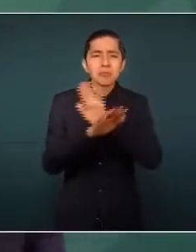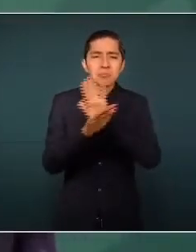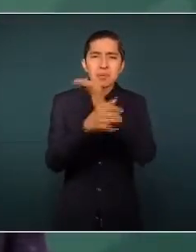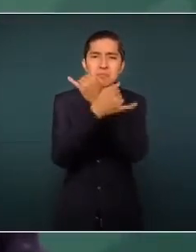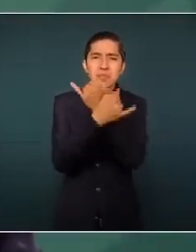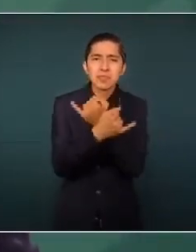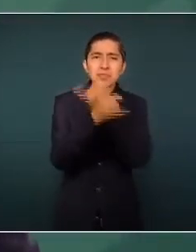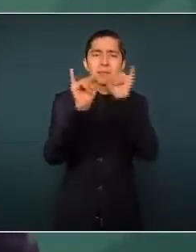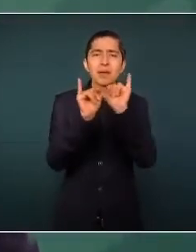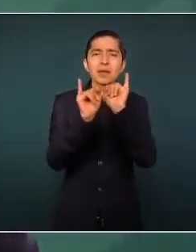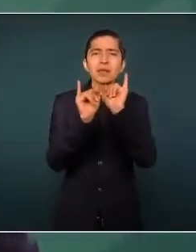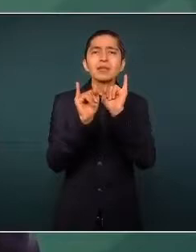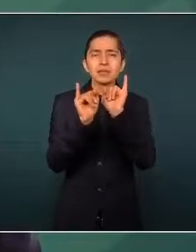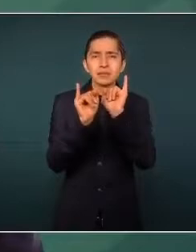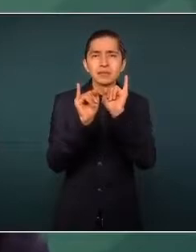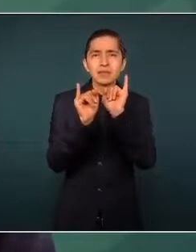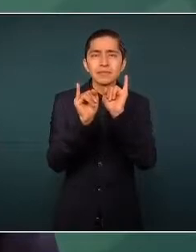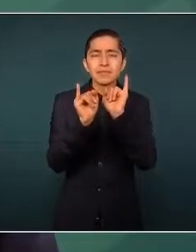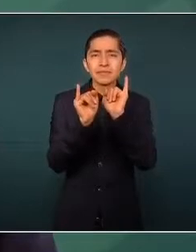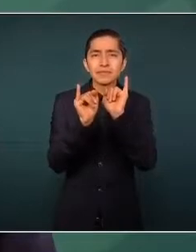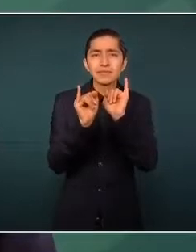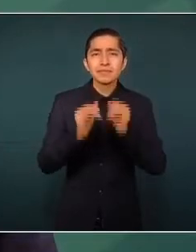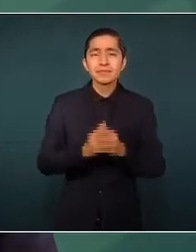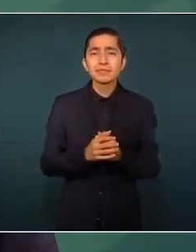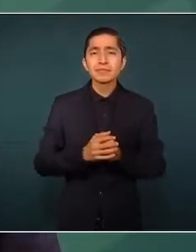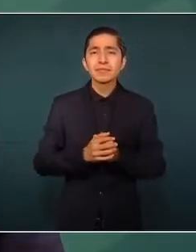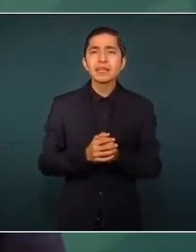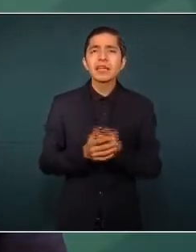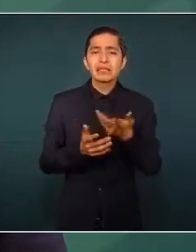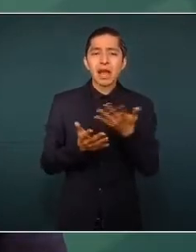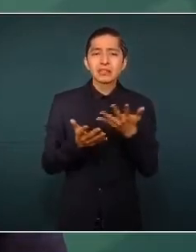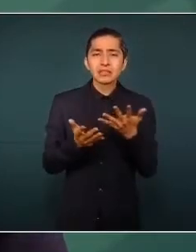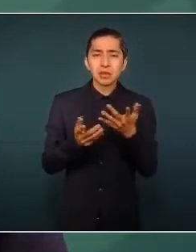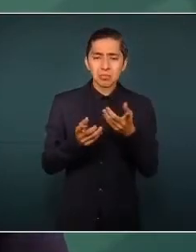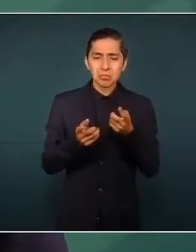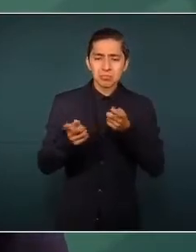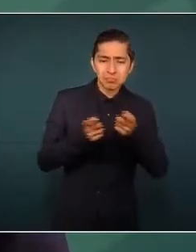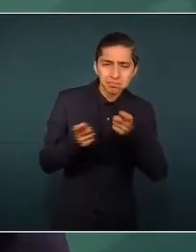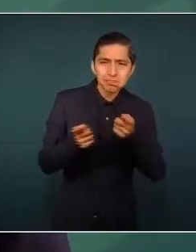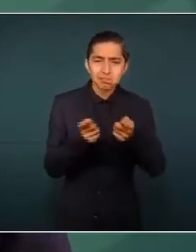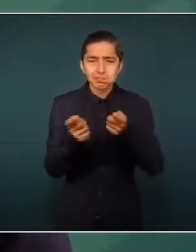independiente en el manejo de